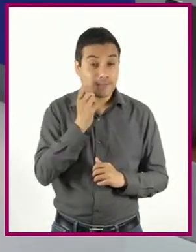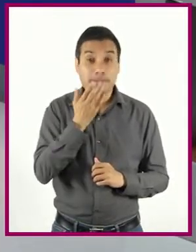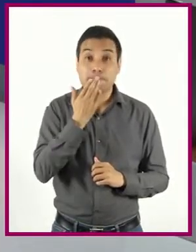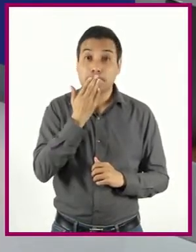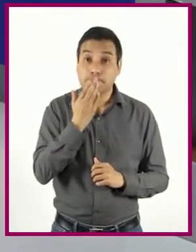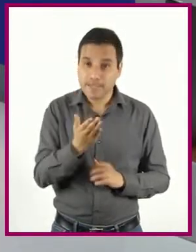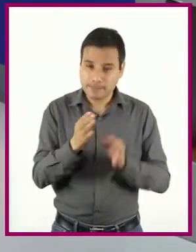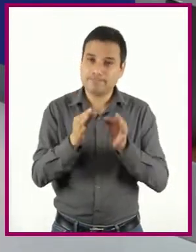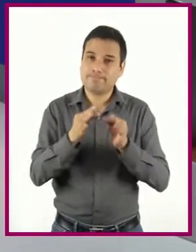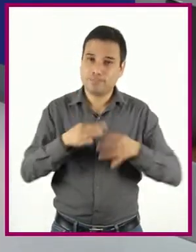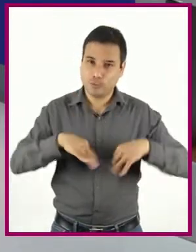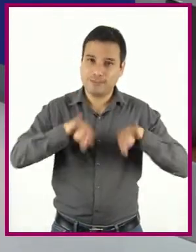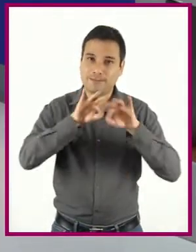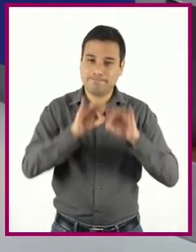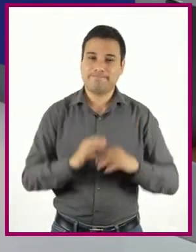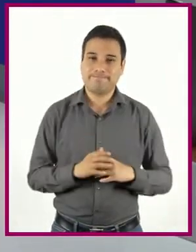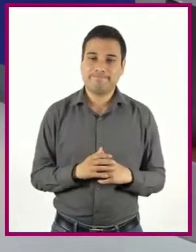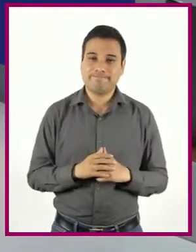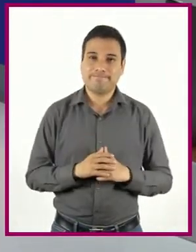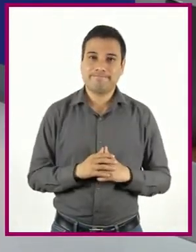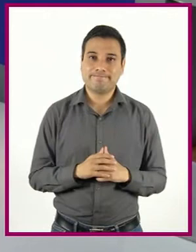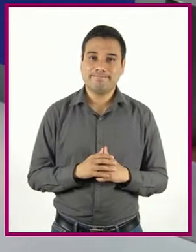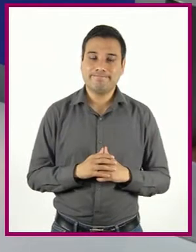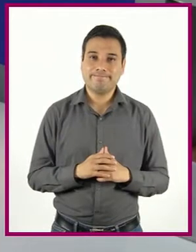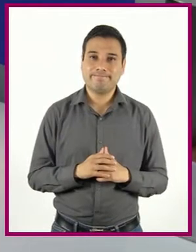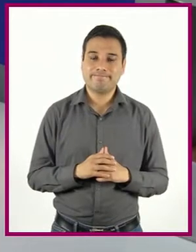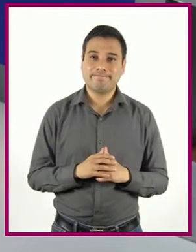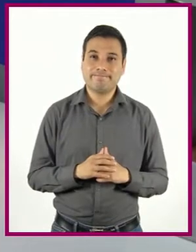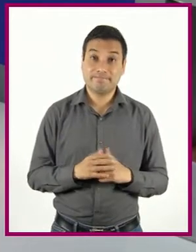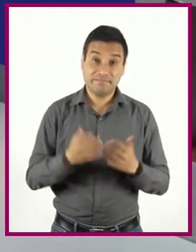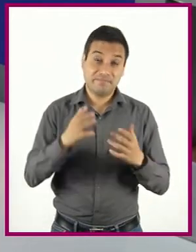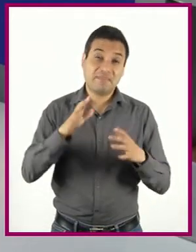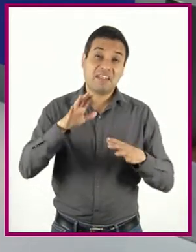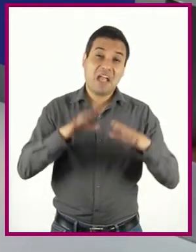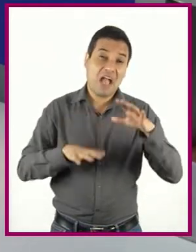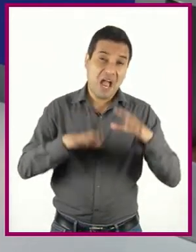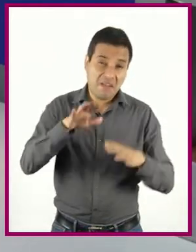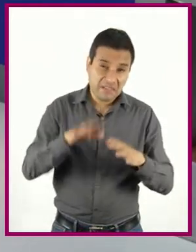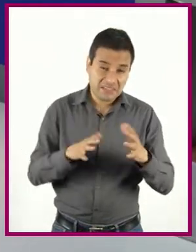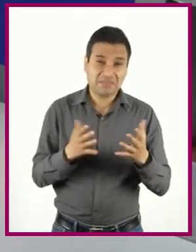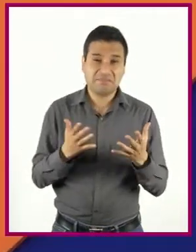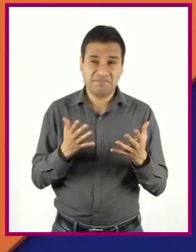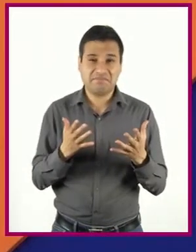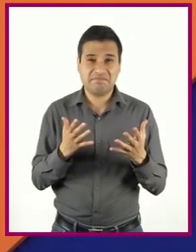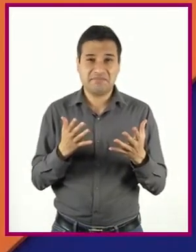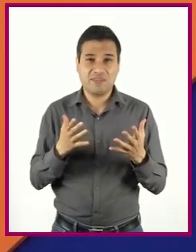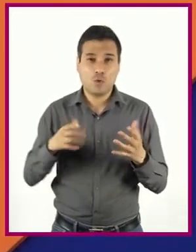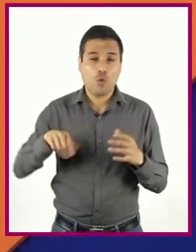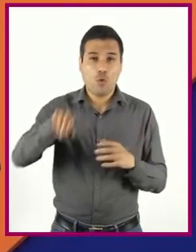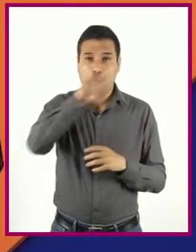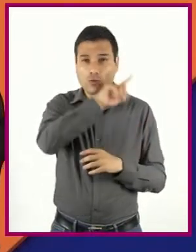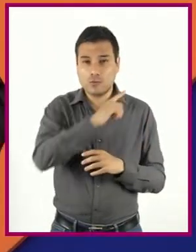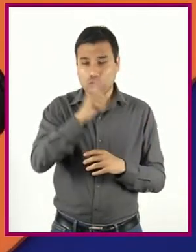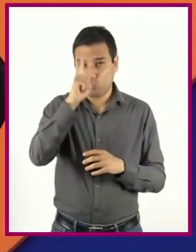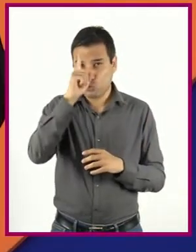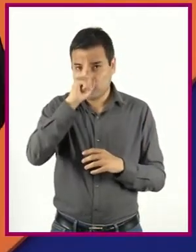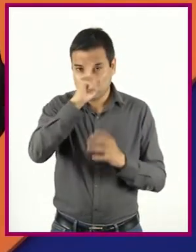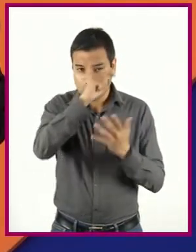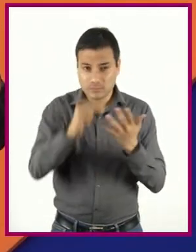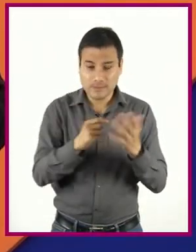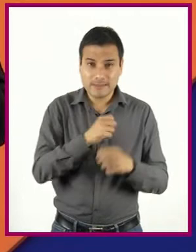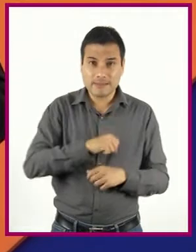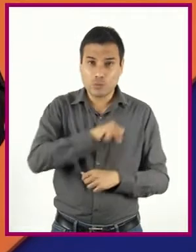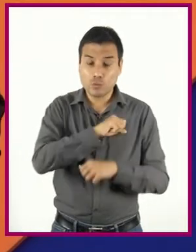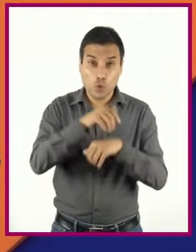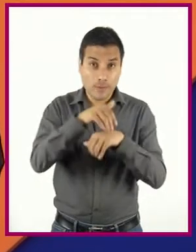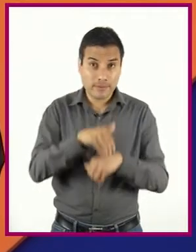de suma importancia. En algunas ocasiones, aún siguiendo las medidas preventivas, perdemos